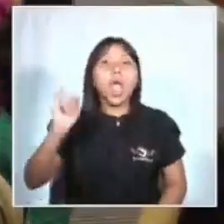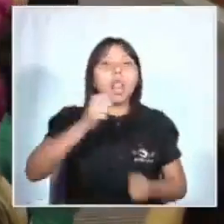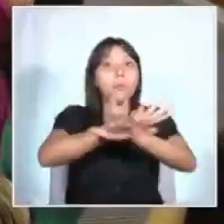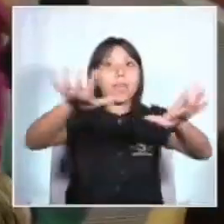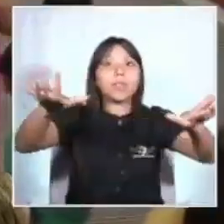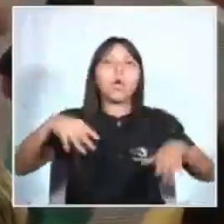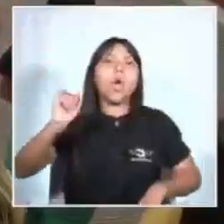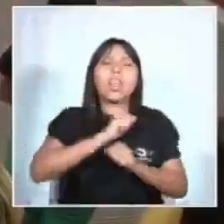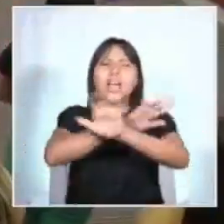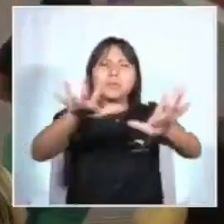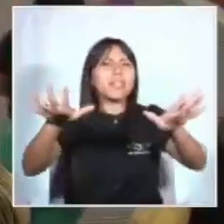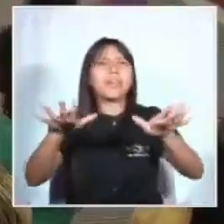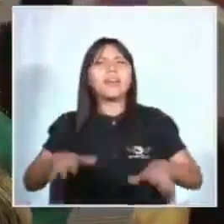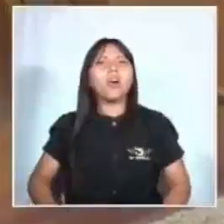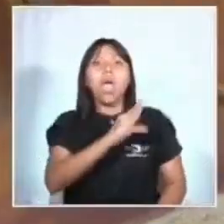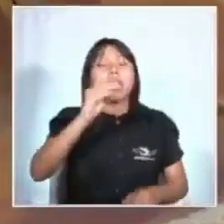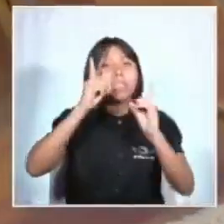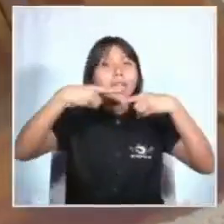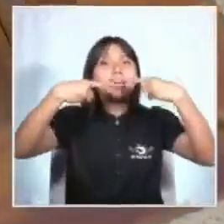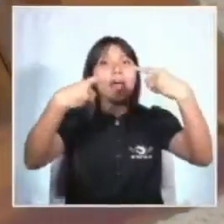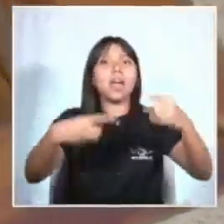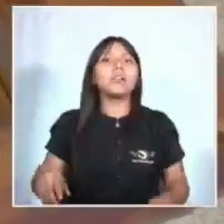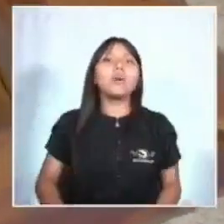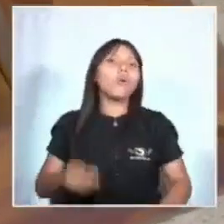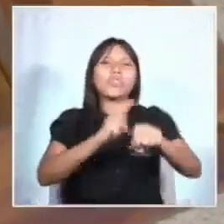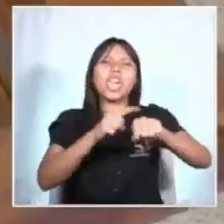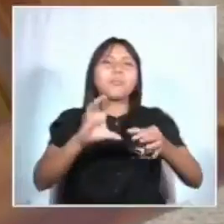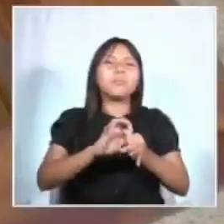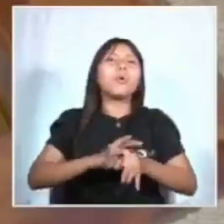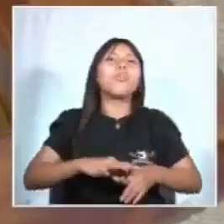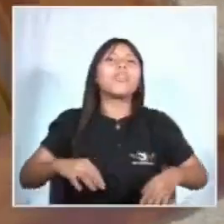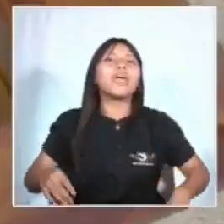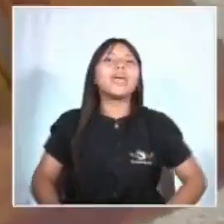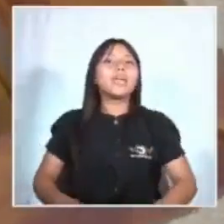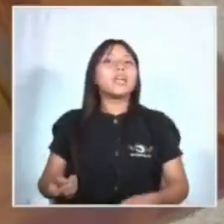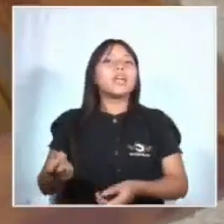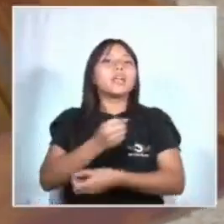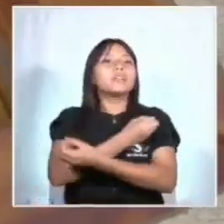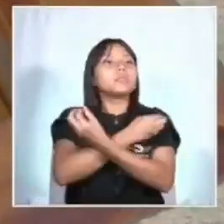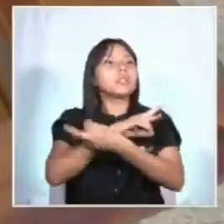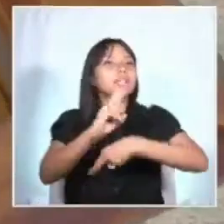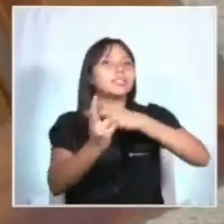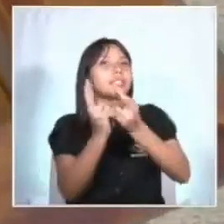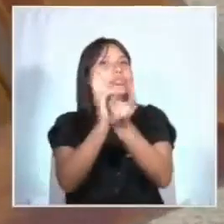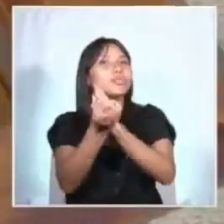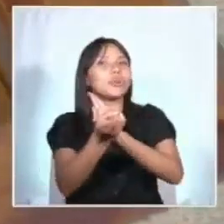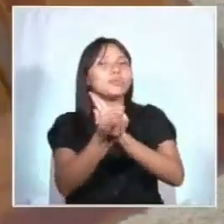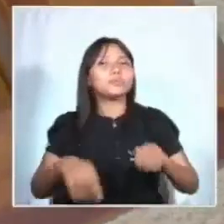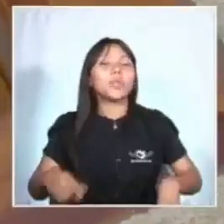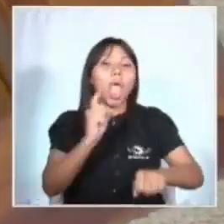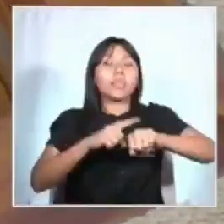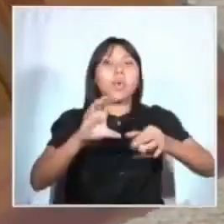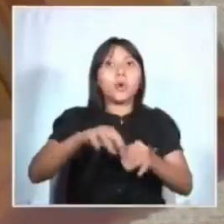bendigo, las bendigo y declaro: tiempo de restitución, tiempo de